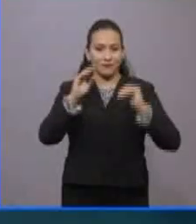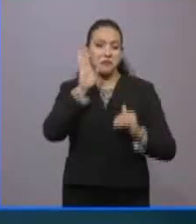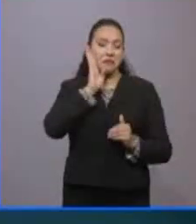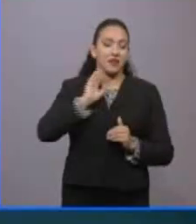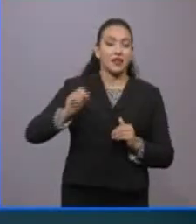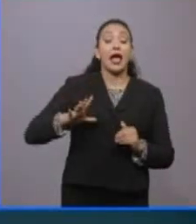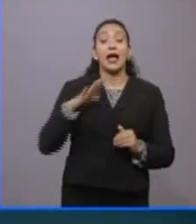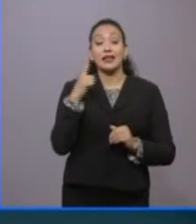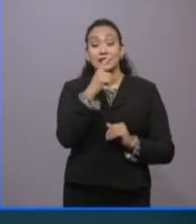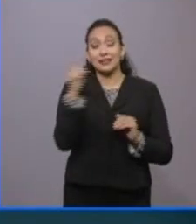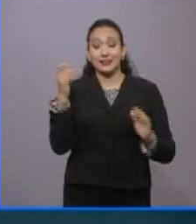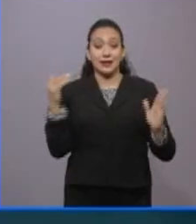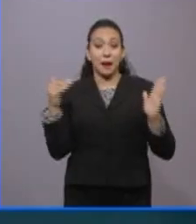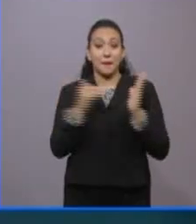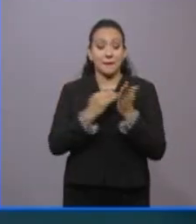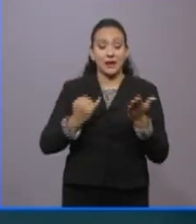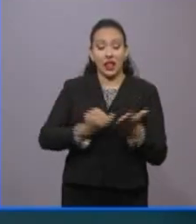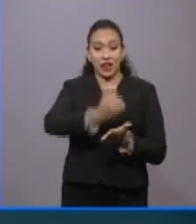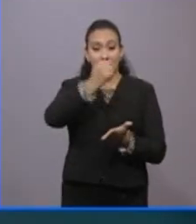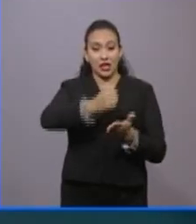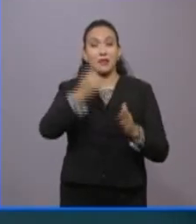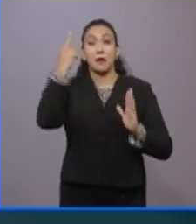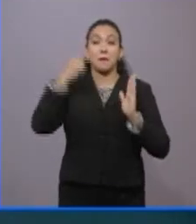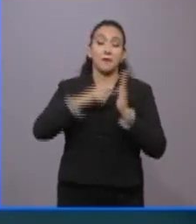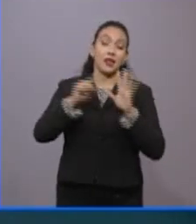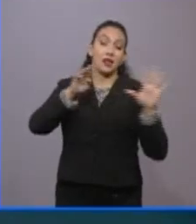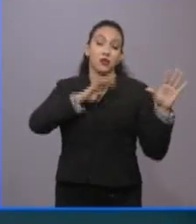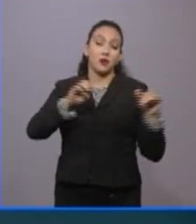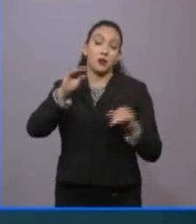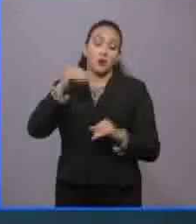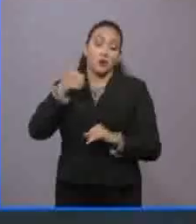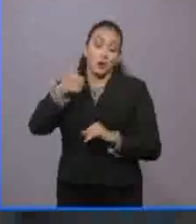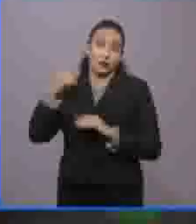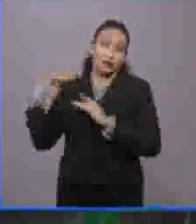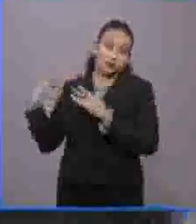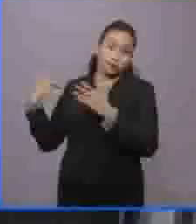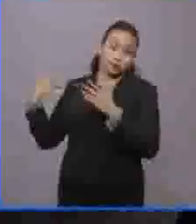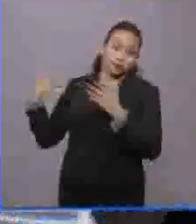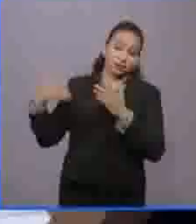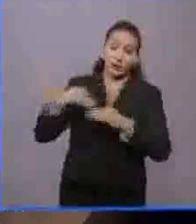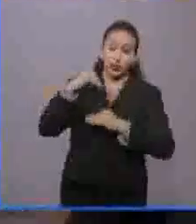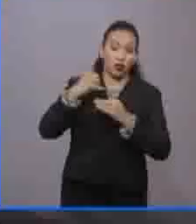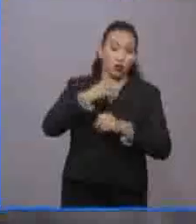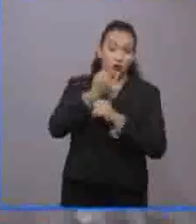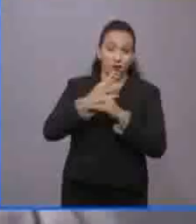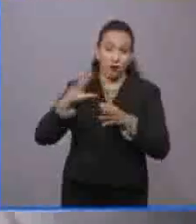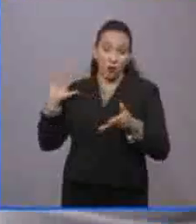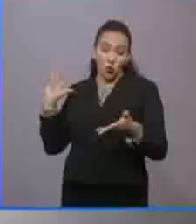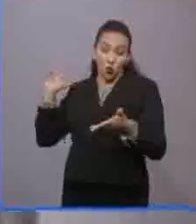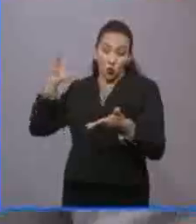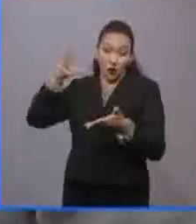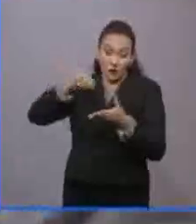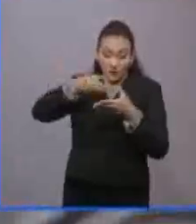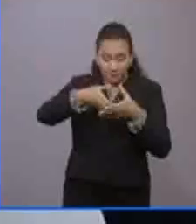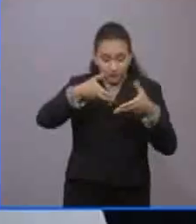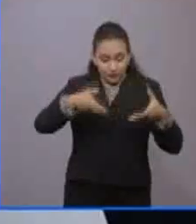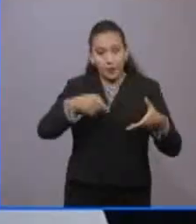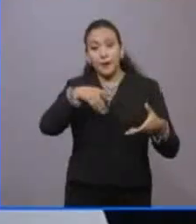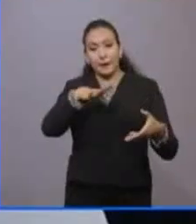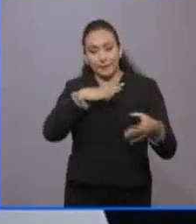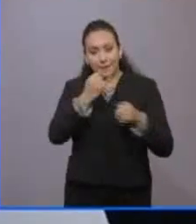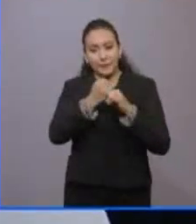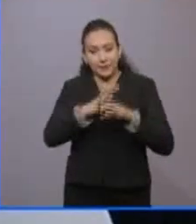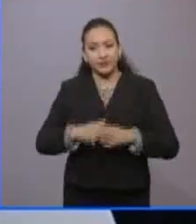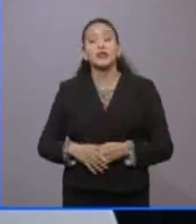de 100,000 sentencias públicas desde 1996, como parte del Sistema de Informática Jurídica, así como